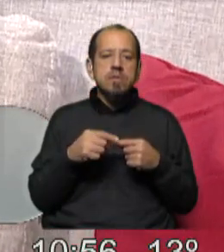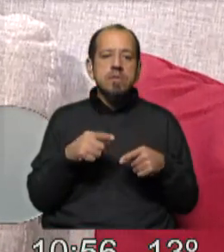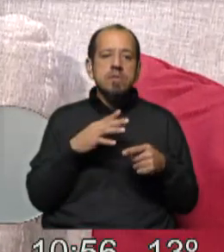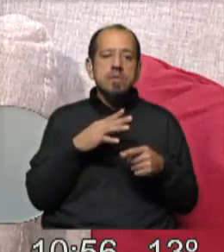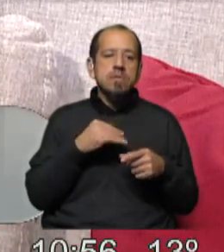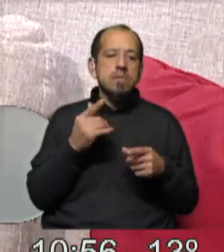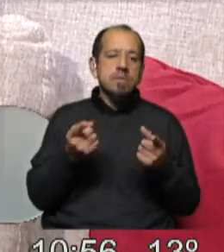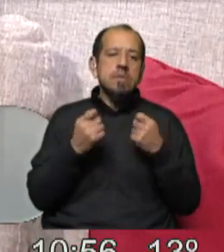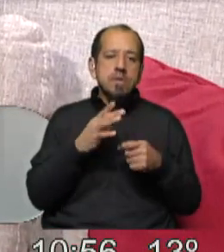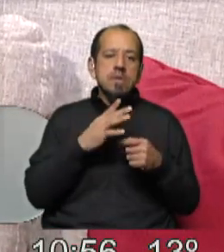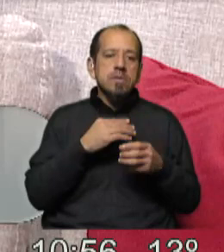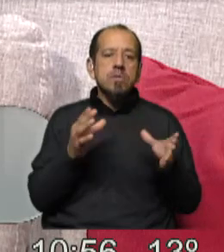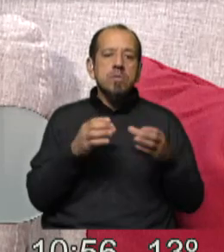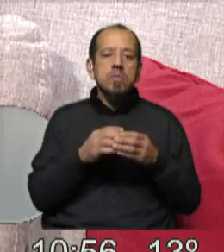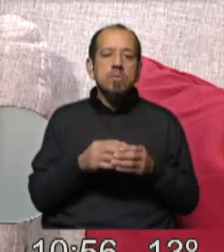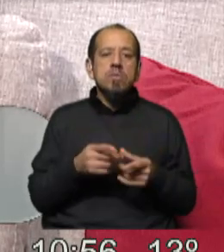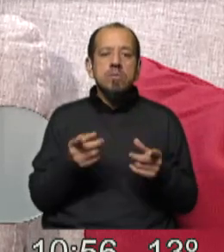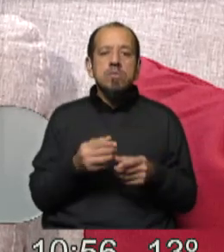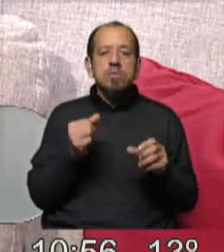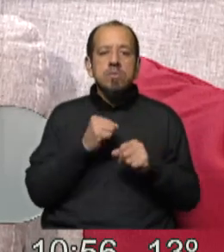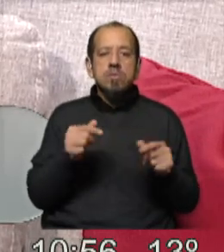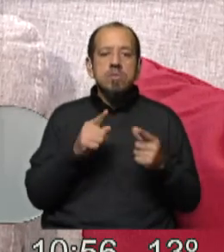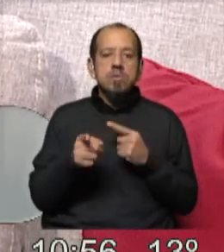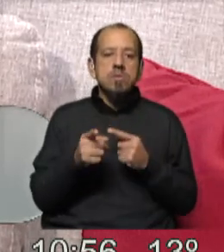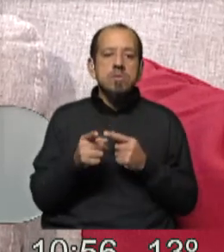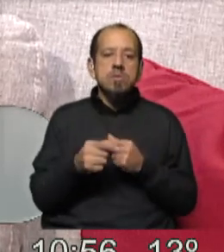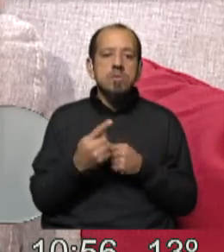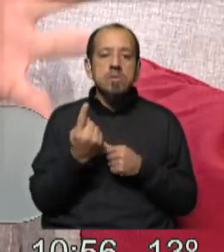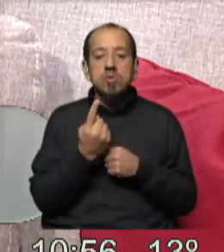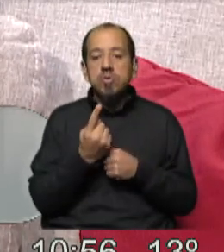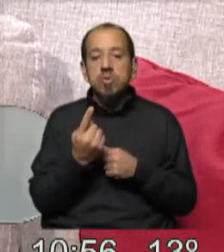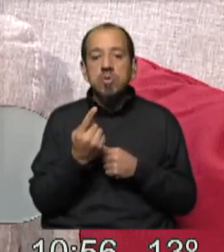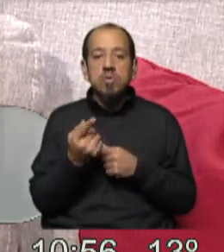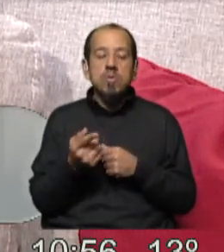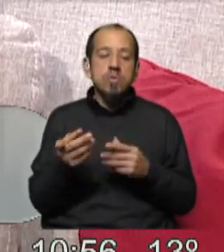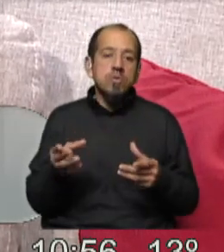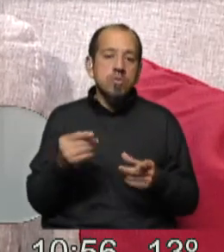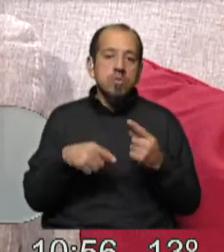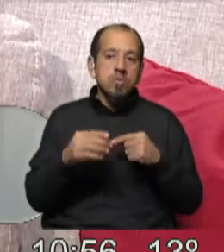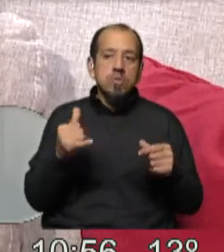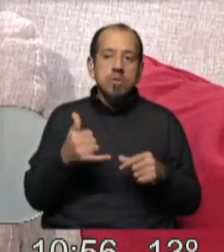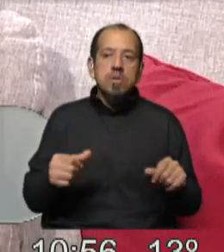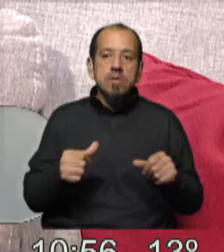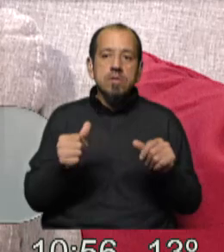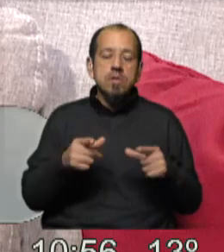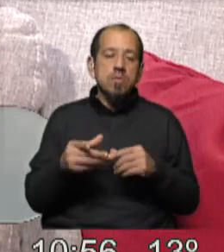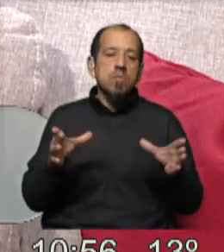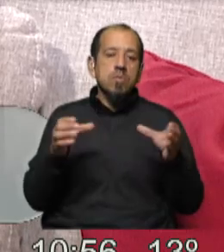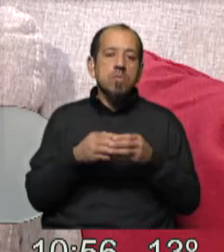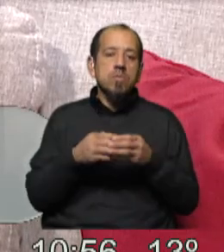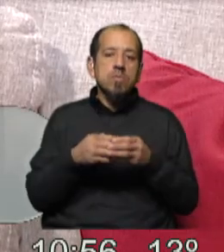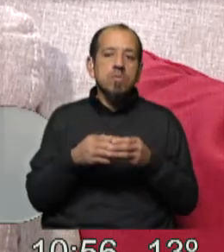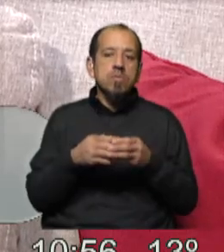equipo para hacer todo. Bueno, puedes tener frente solo a lo que viene. Tenés que armar un equipo, el equipo tiene. O